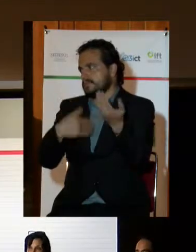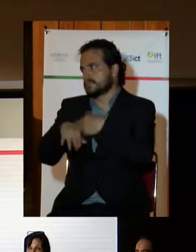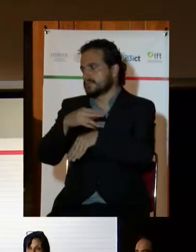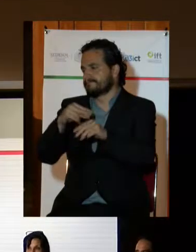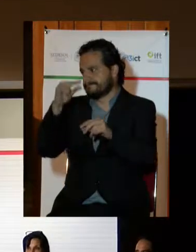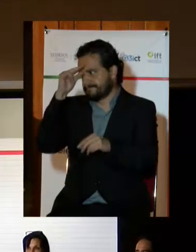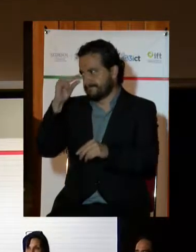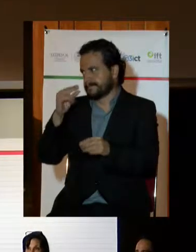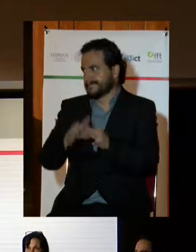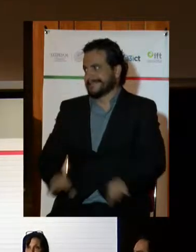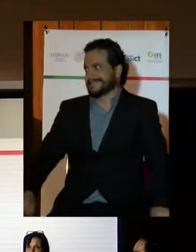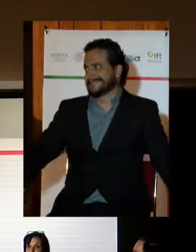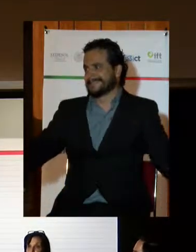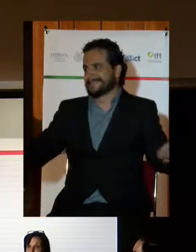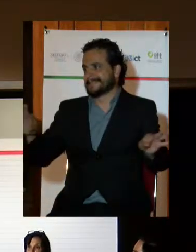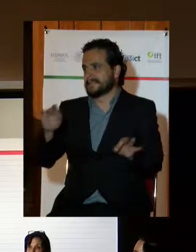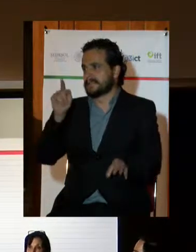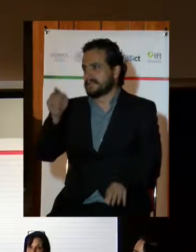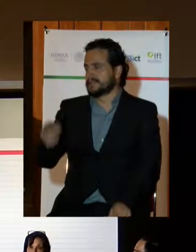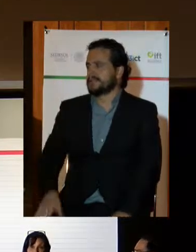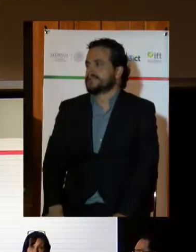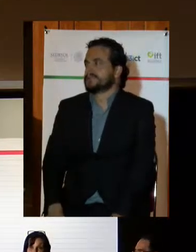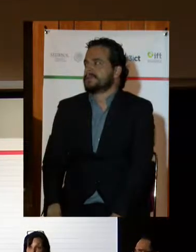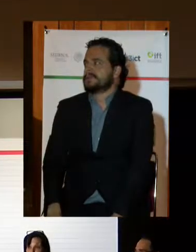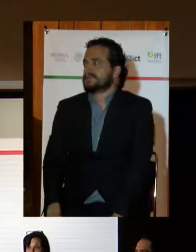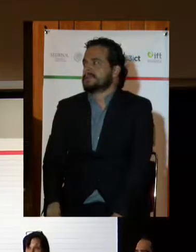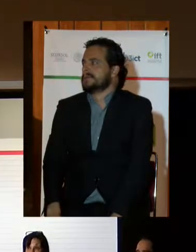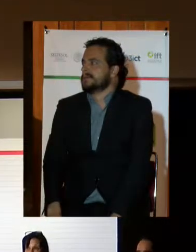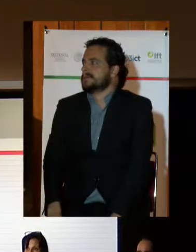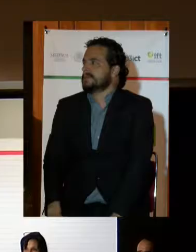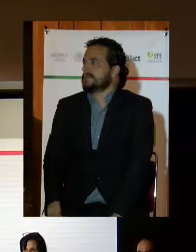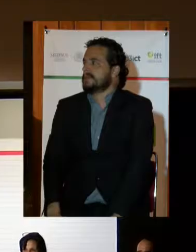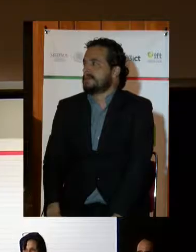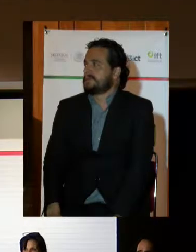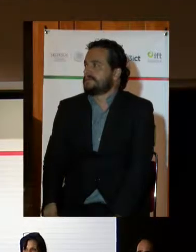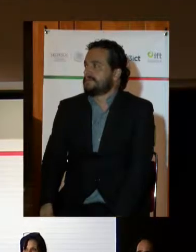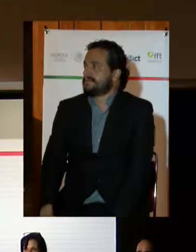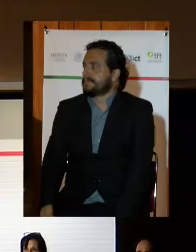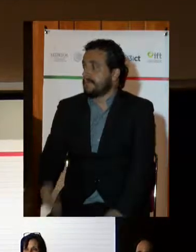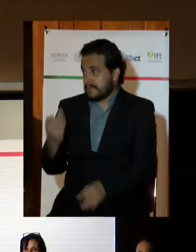bueno, enriquecernos y aprender los unos de los otros, ¿no?